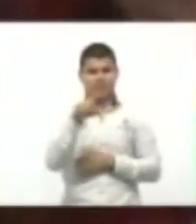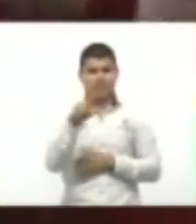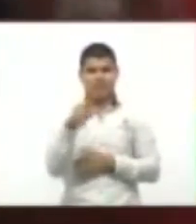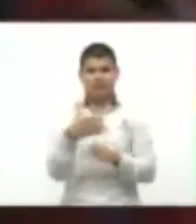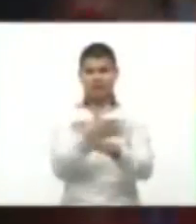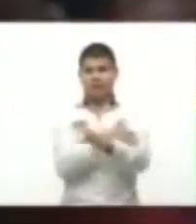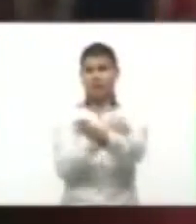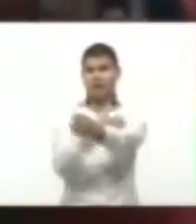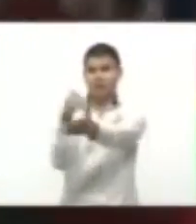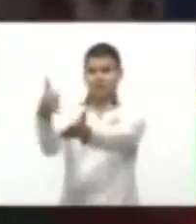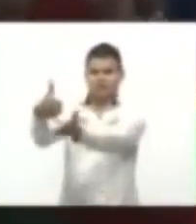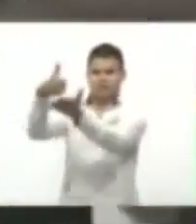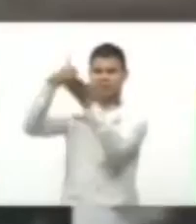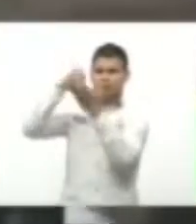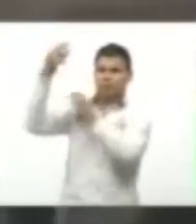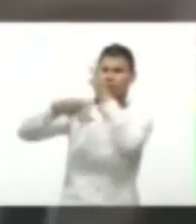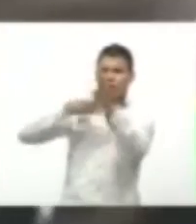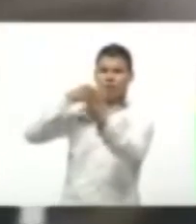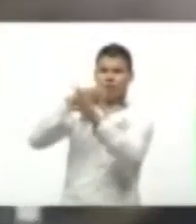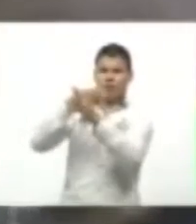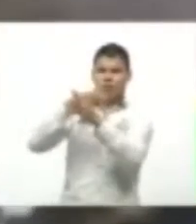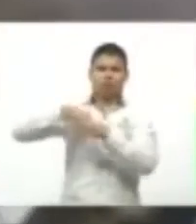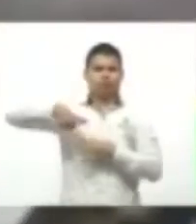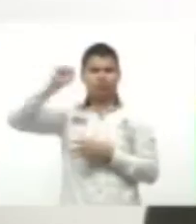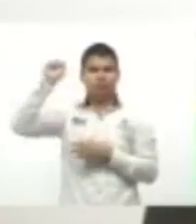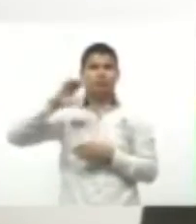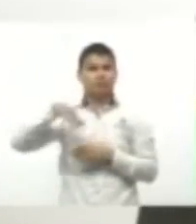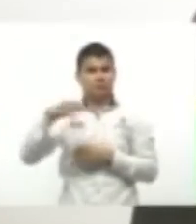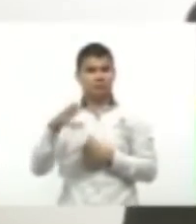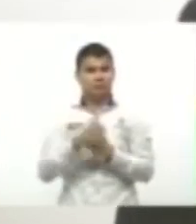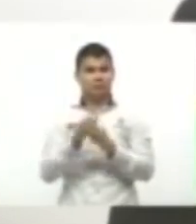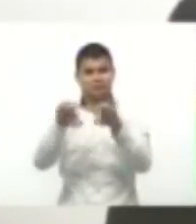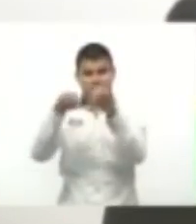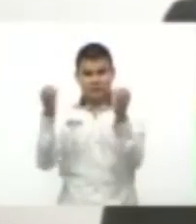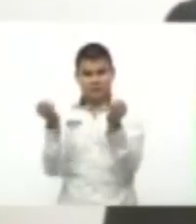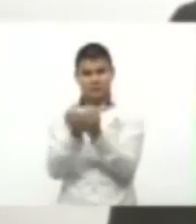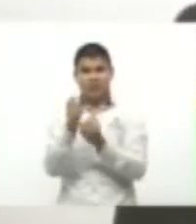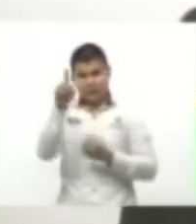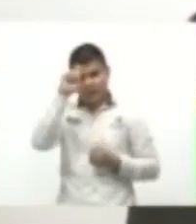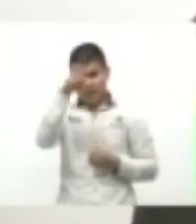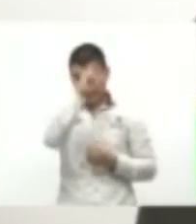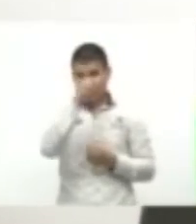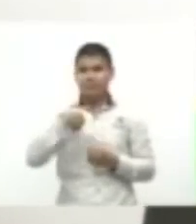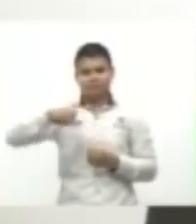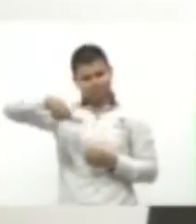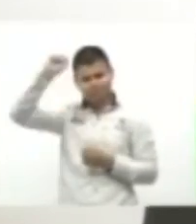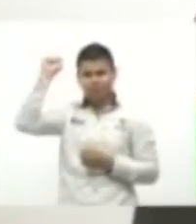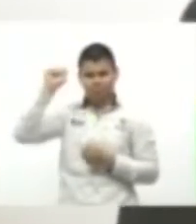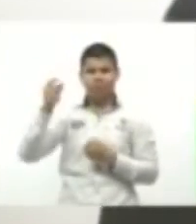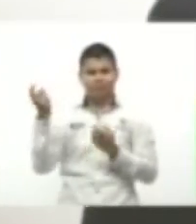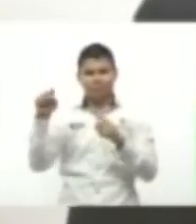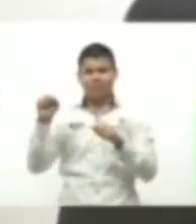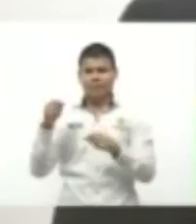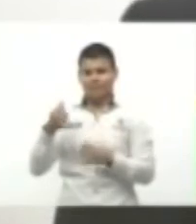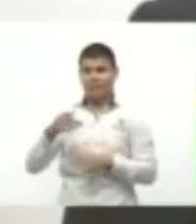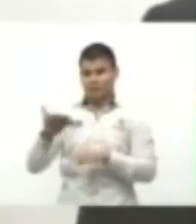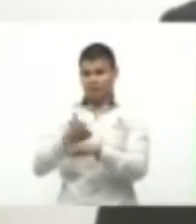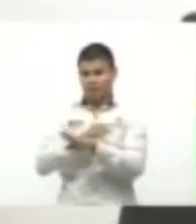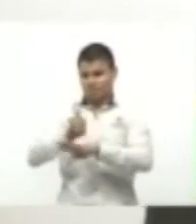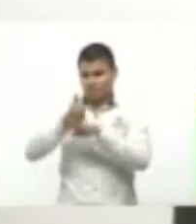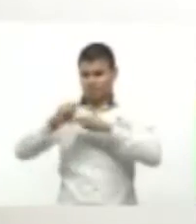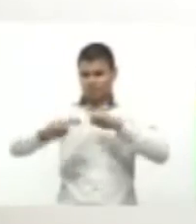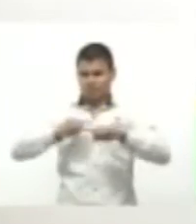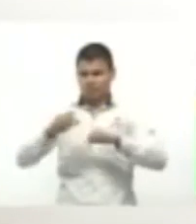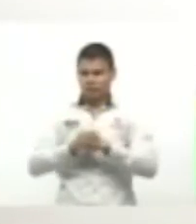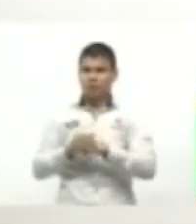del mundo con la selección de España y de Europa con el Real Madrid. Les pedí el favor, ¿verdad?, que pues eso, que vengan